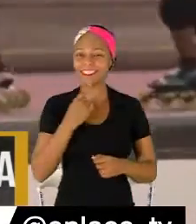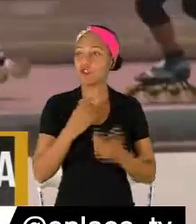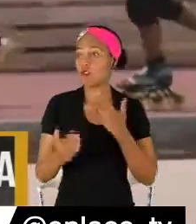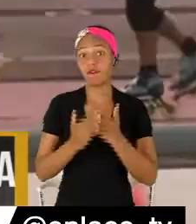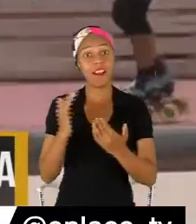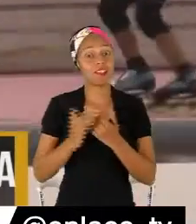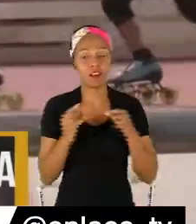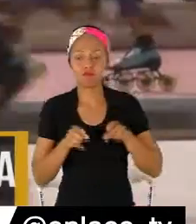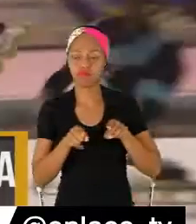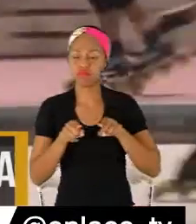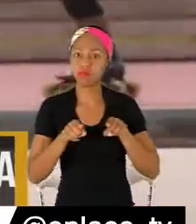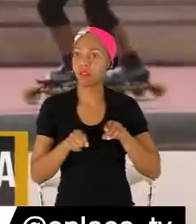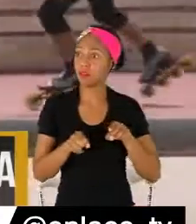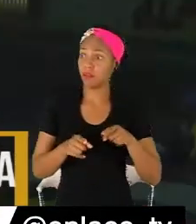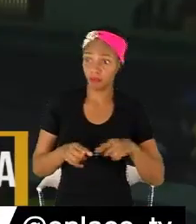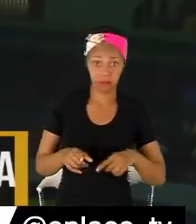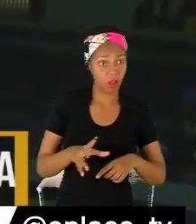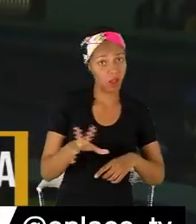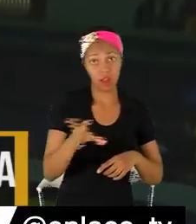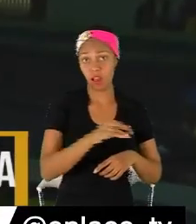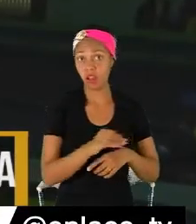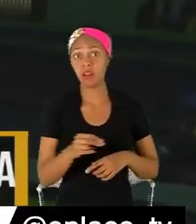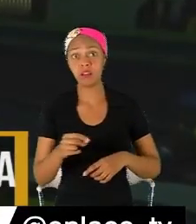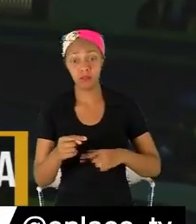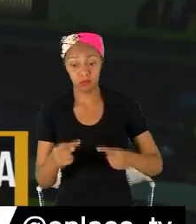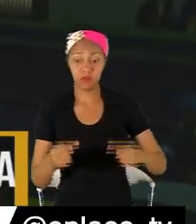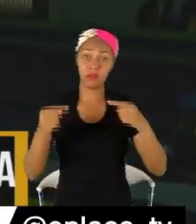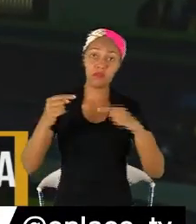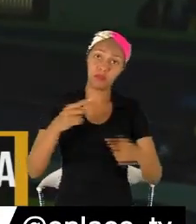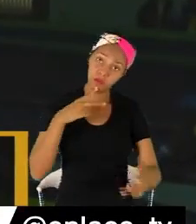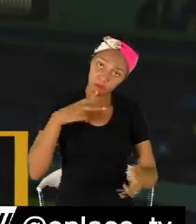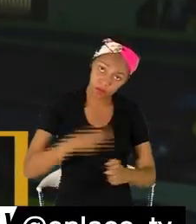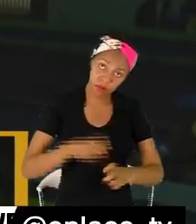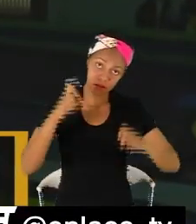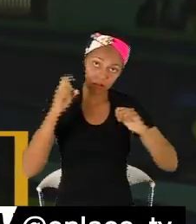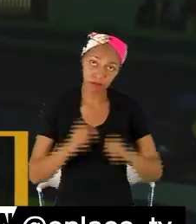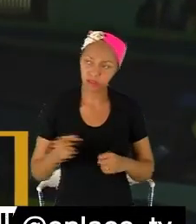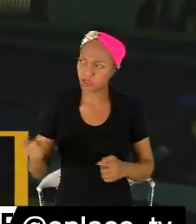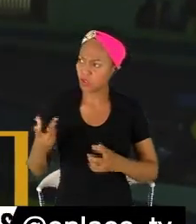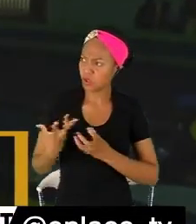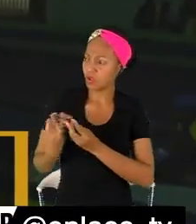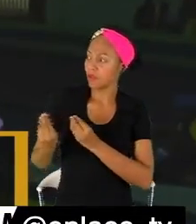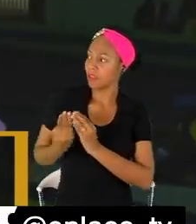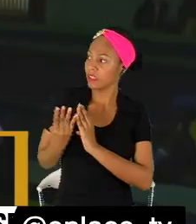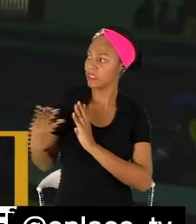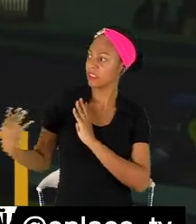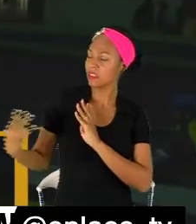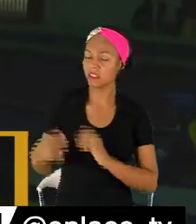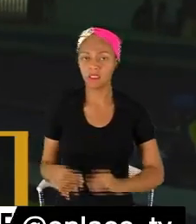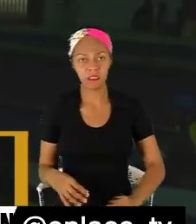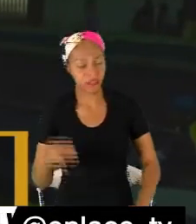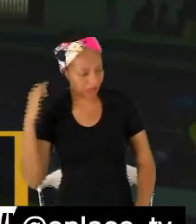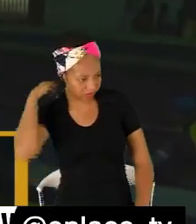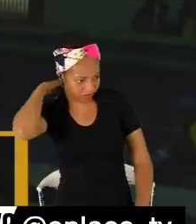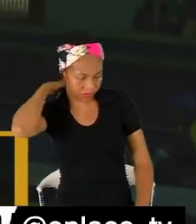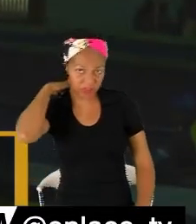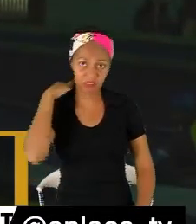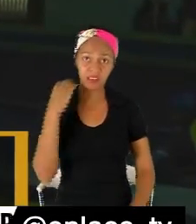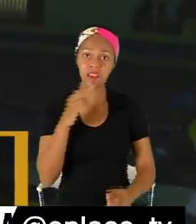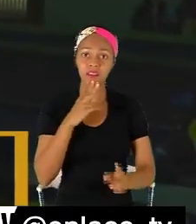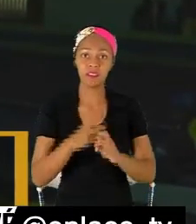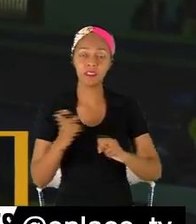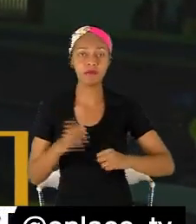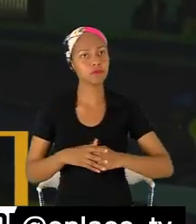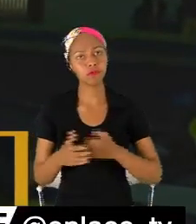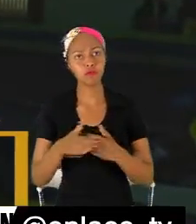es fácil, siempre es difícil correr con más personas. Estuvo duro, pero se dieron